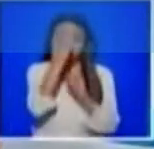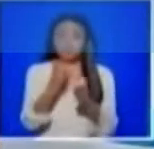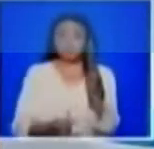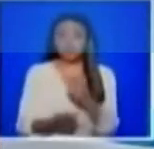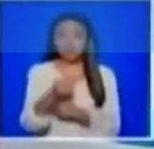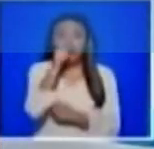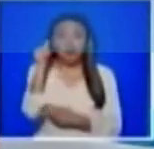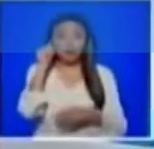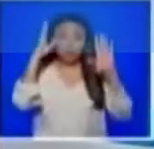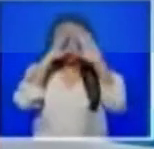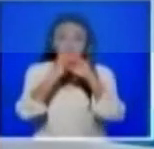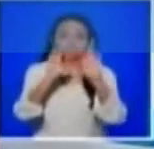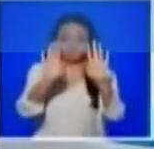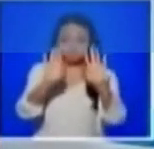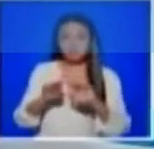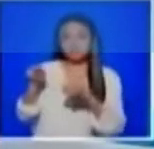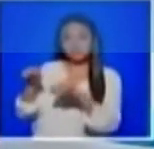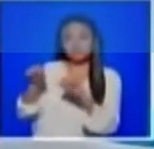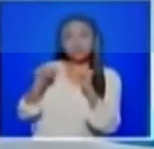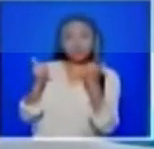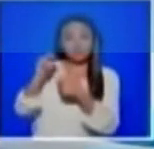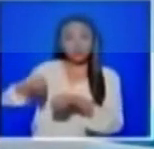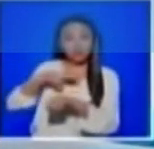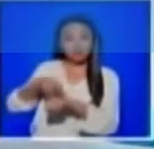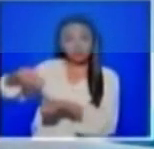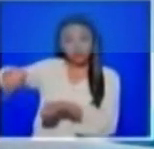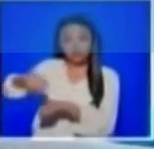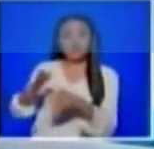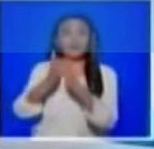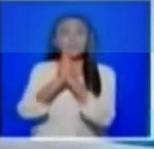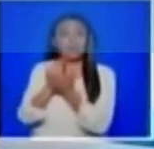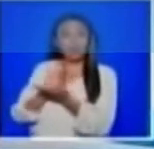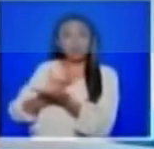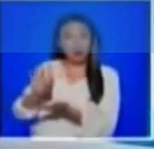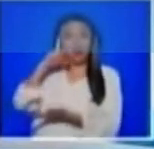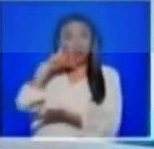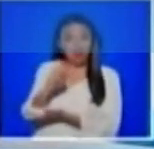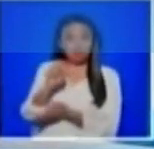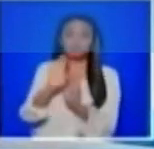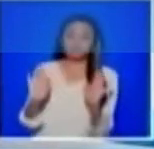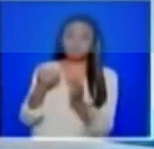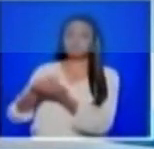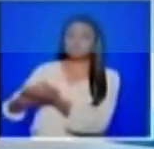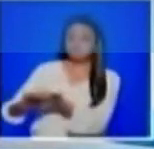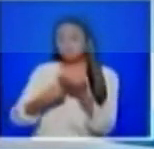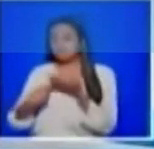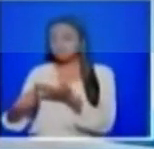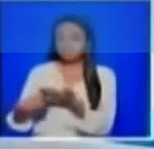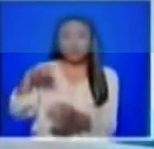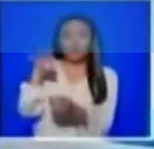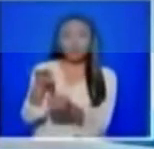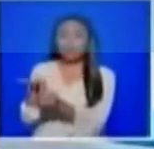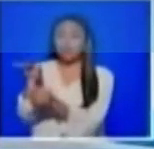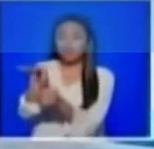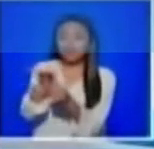Ayer, muy por la noche, en la Asamblea Nacional, el pedido de destitución del presidente de la República, Guillermo Lasso, no